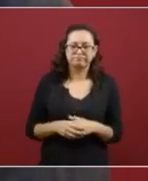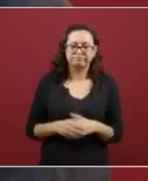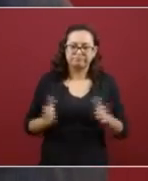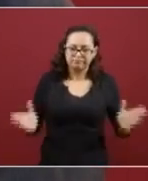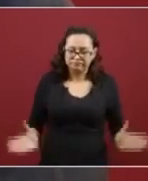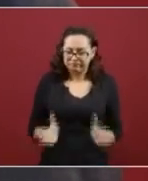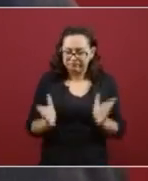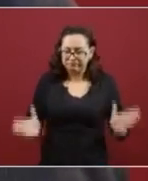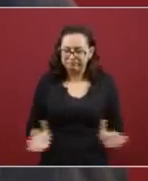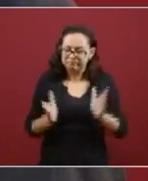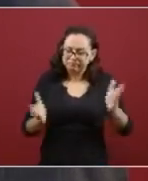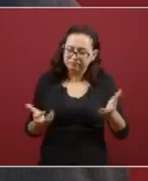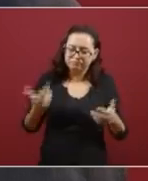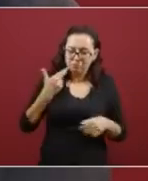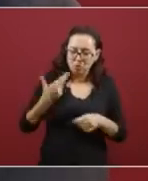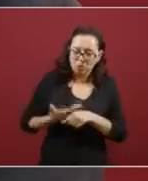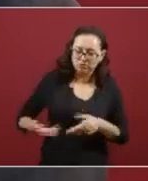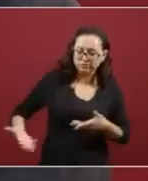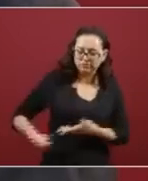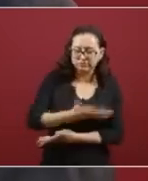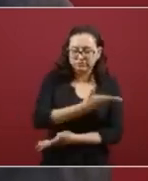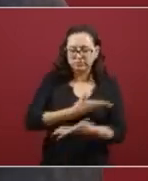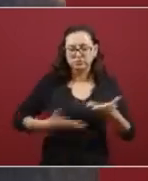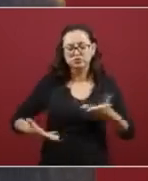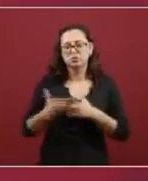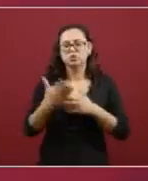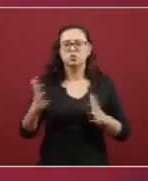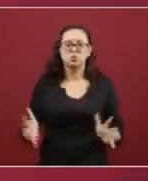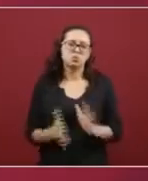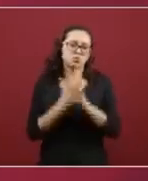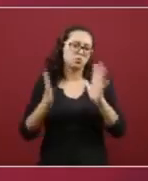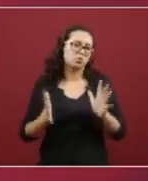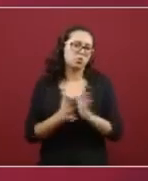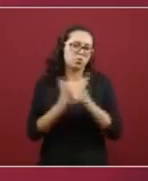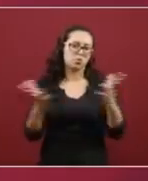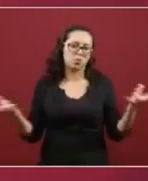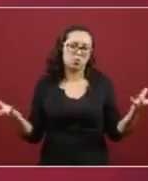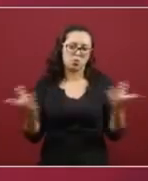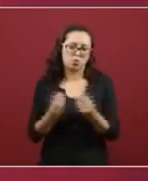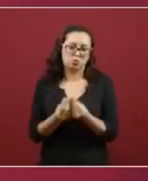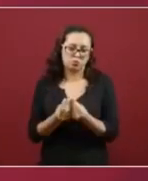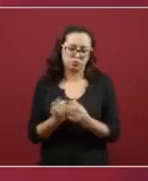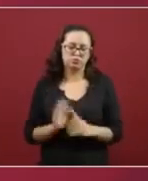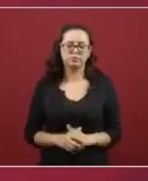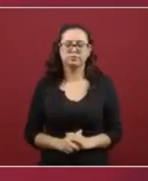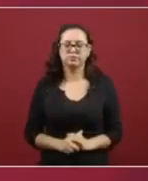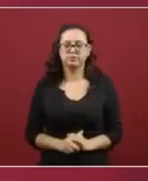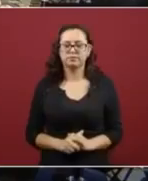exaltar estas prácticas, participación conjunta que ya se dan.